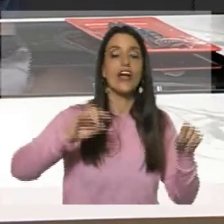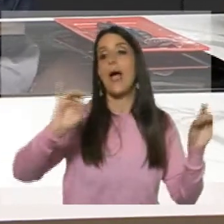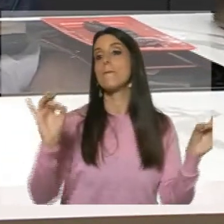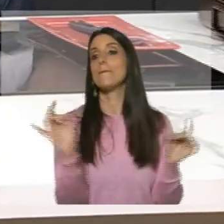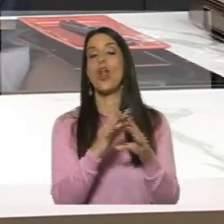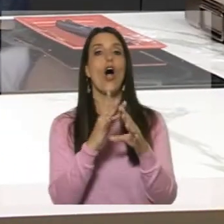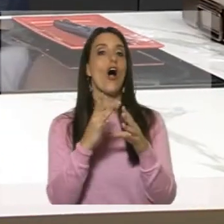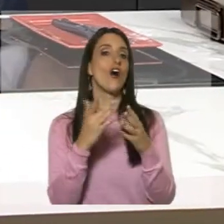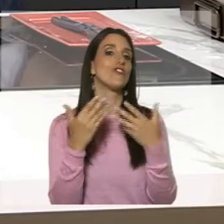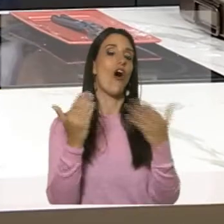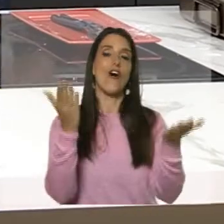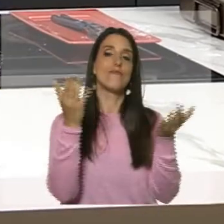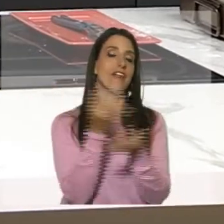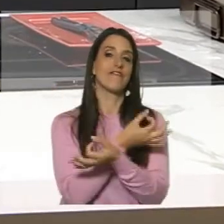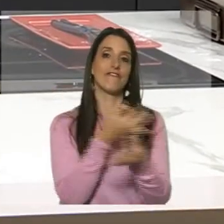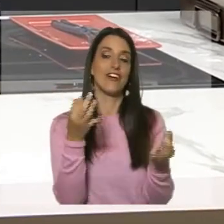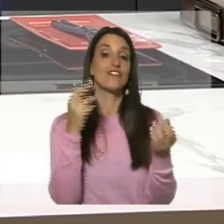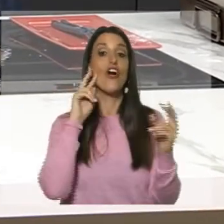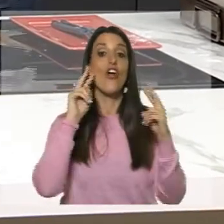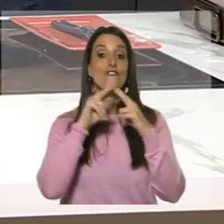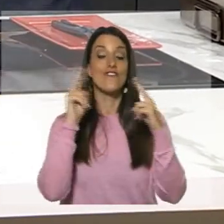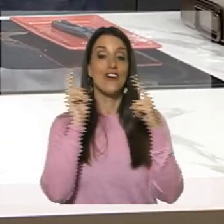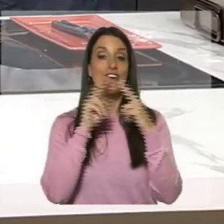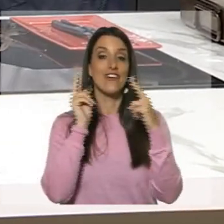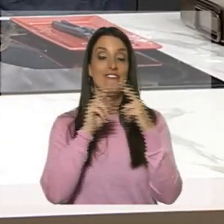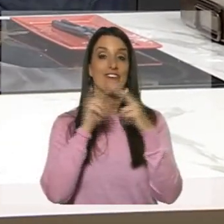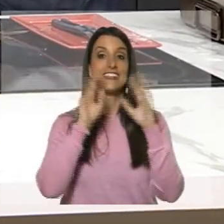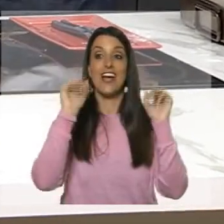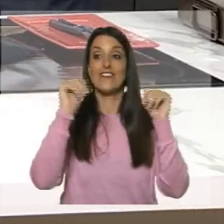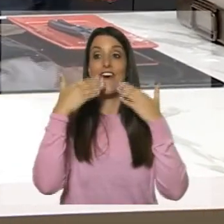¡Qué plan, qué plan! Nos vemos, Paulita. Nos vemos. Nos vemos. Gracias por acompañarnos.